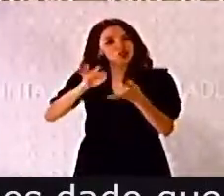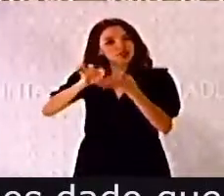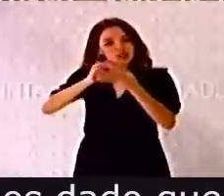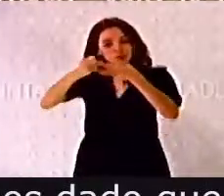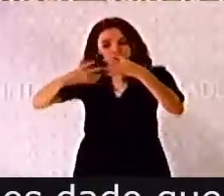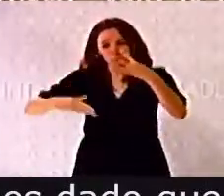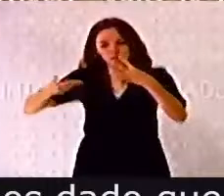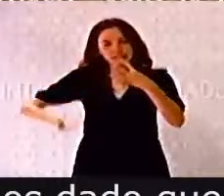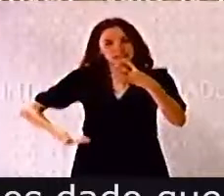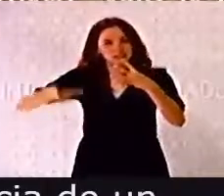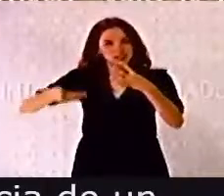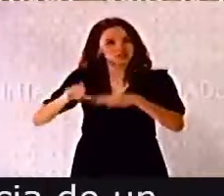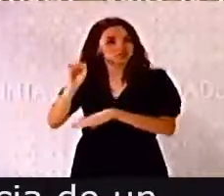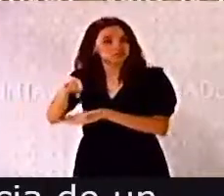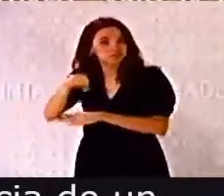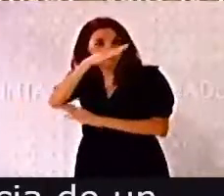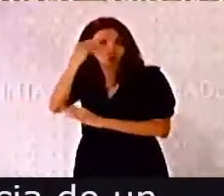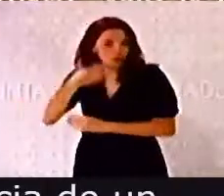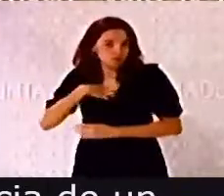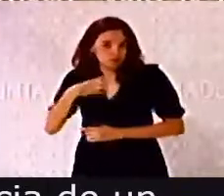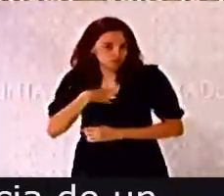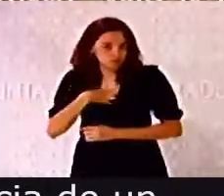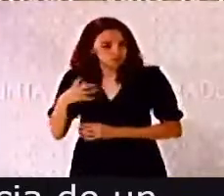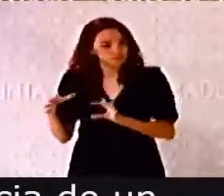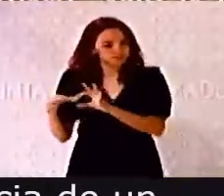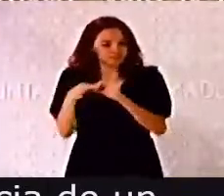podemos obviar ni olvidar.